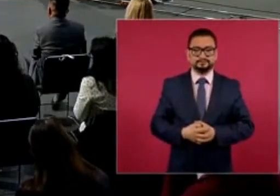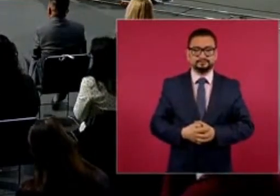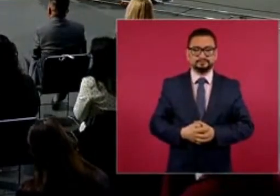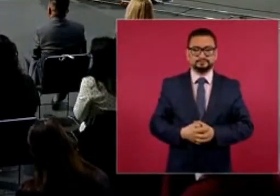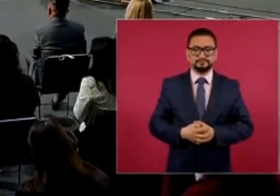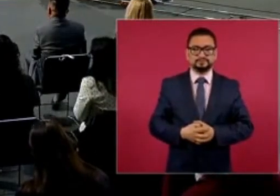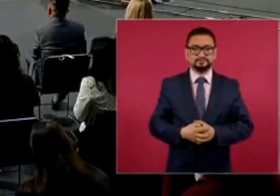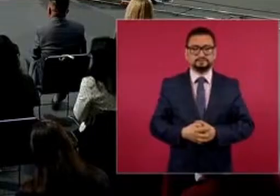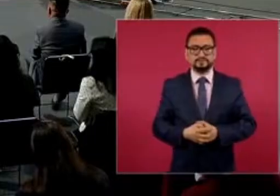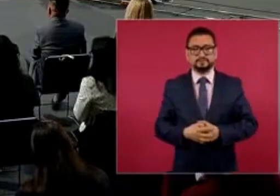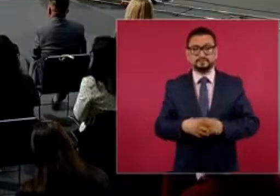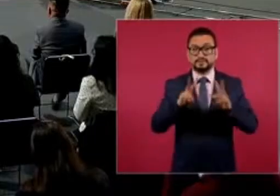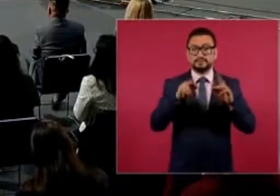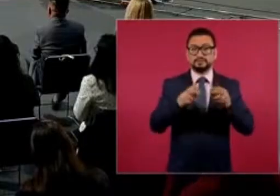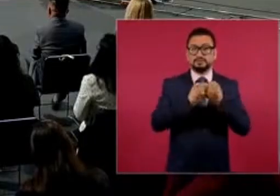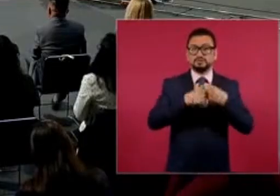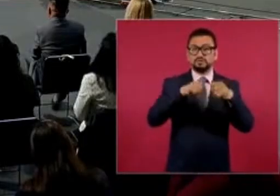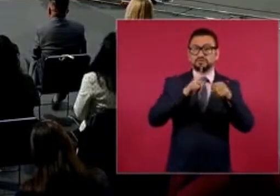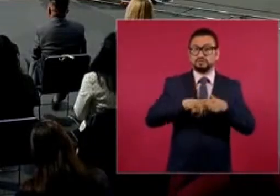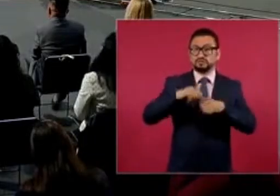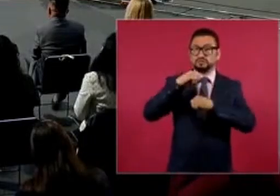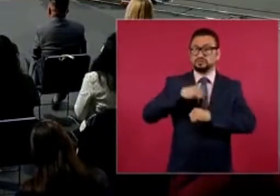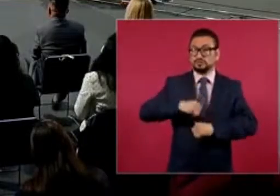percepción social sobre el desempeño de autoridades.